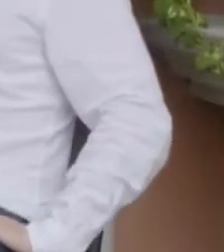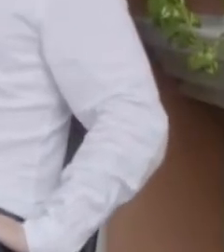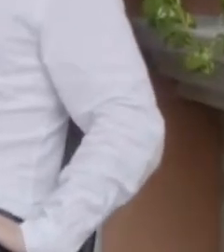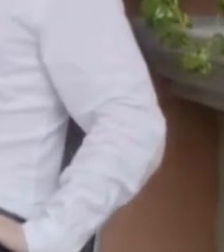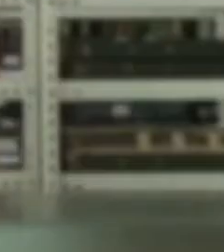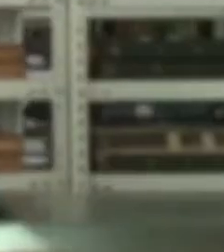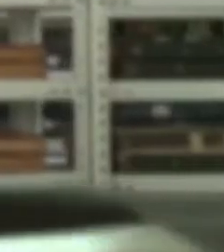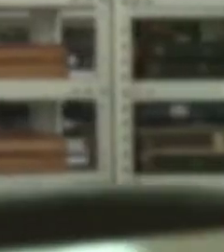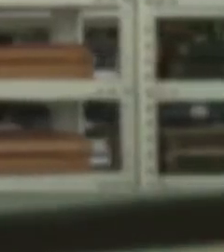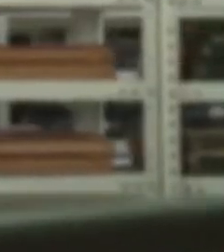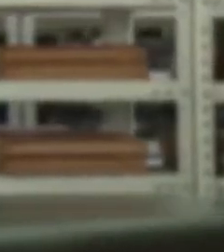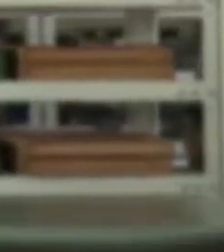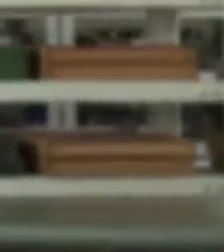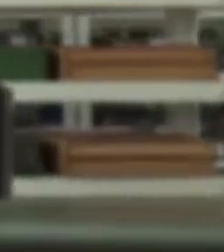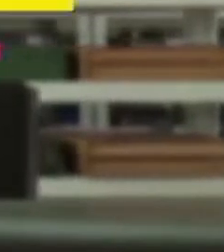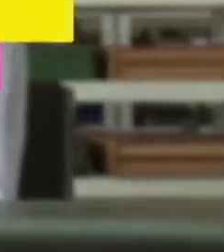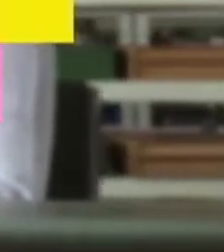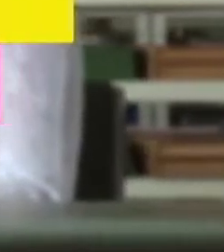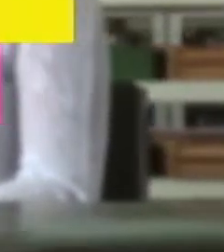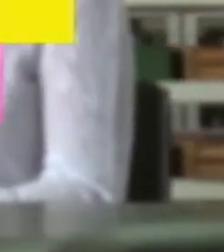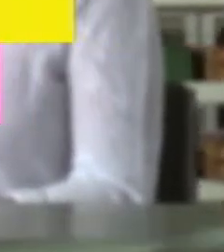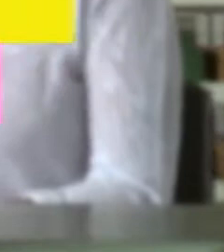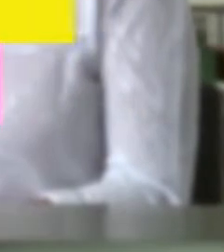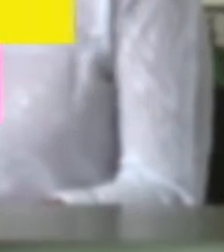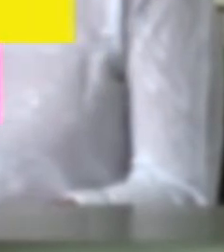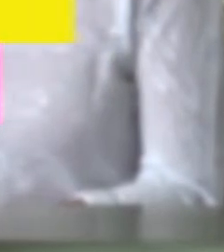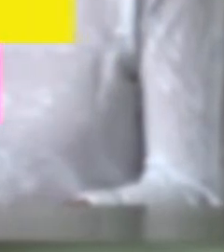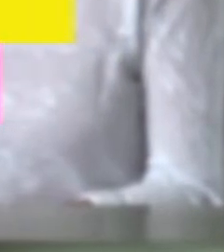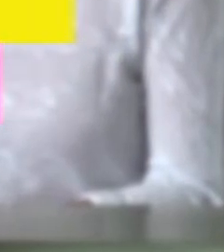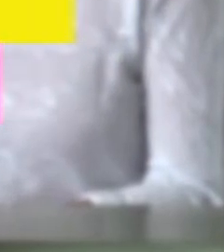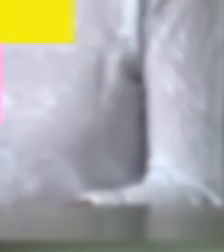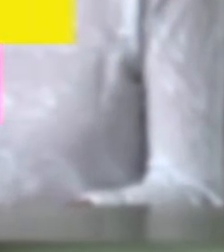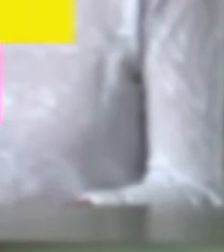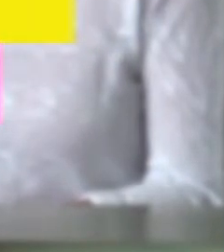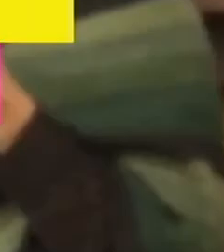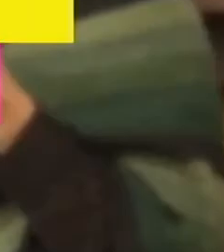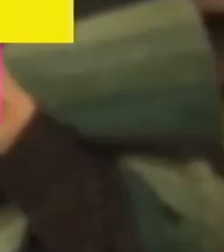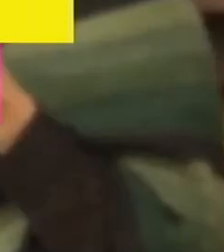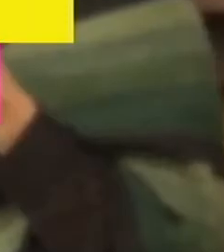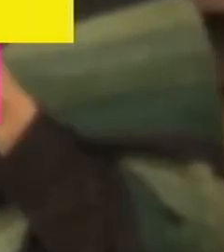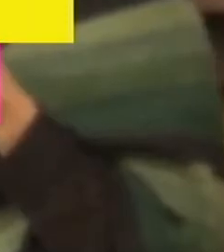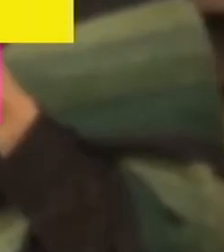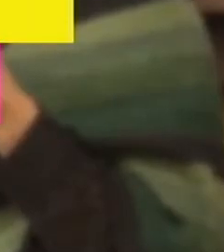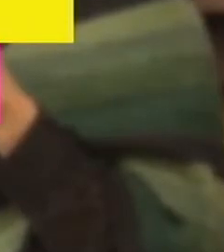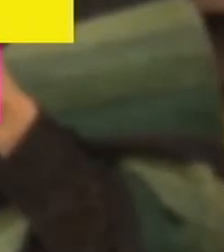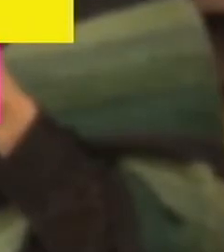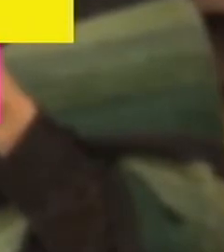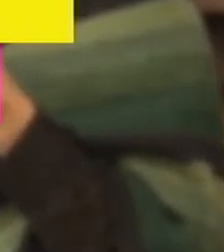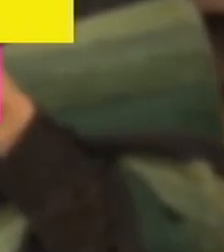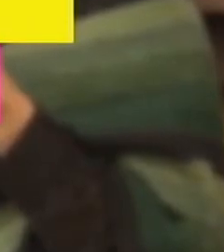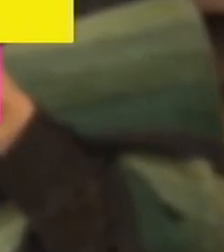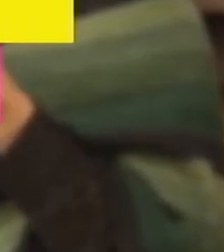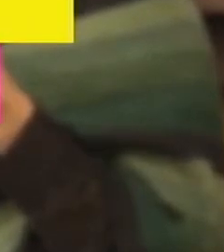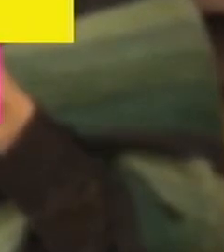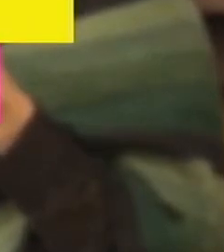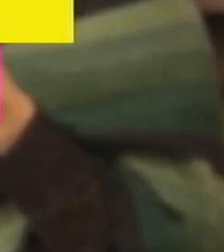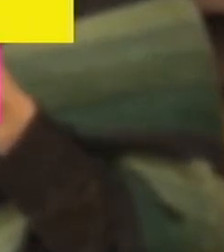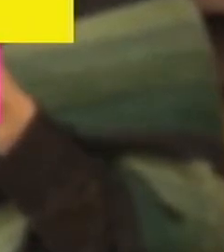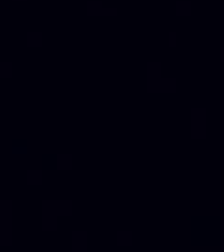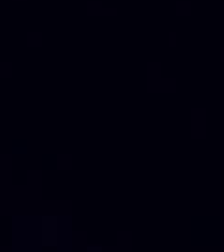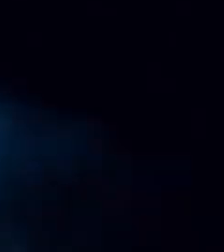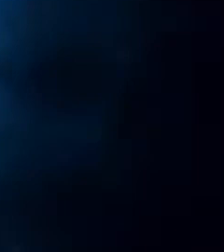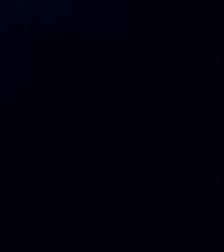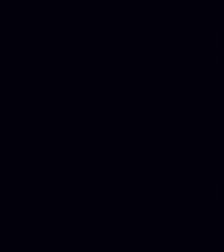de mayo, todos los domingos a las 12:30, con repetición los lunes a las 11 de la noche. Solo